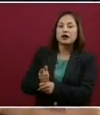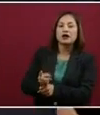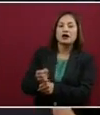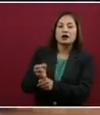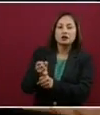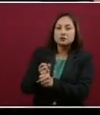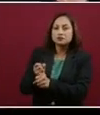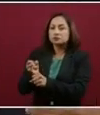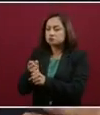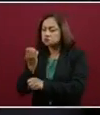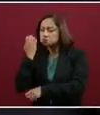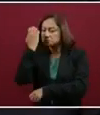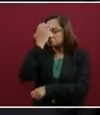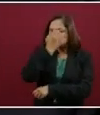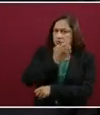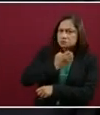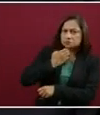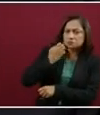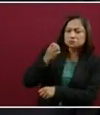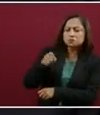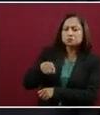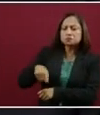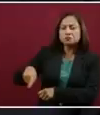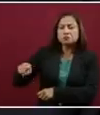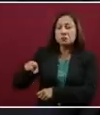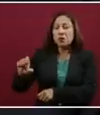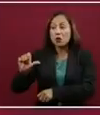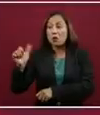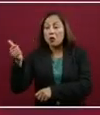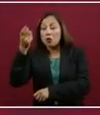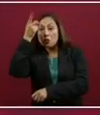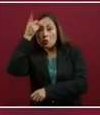Ya había un interés inmobiliario,